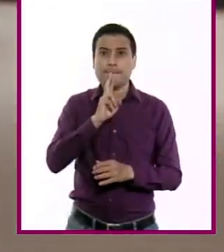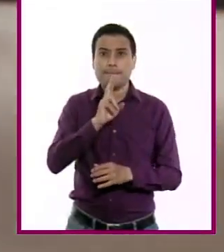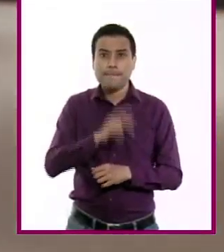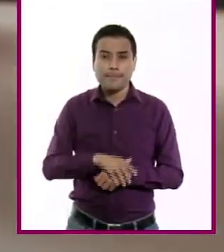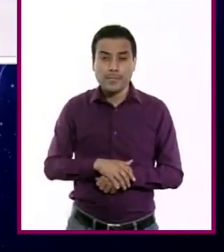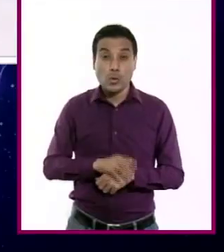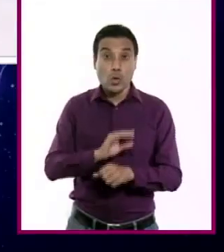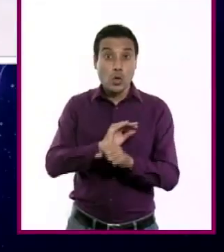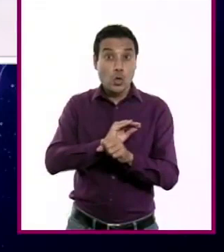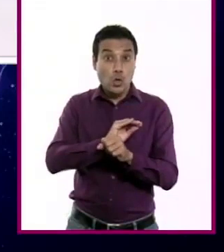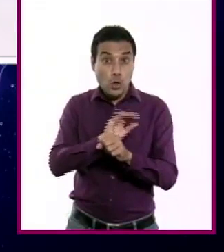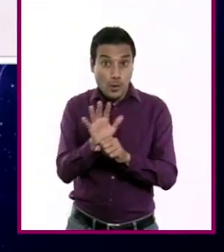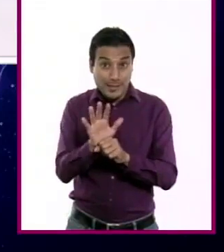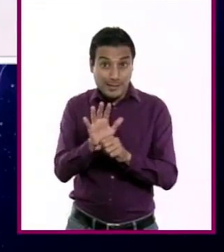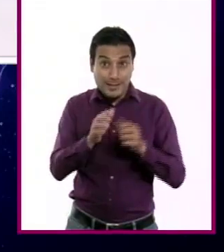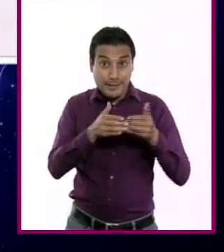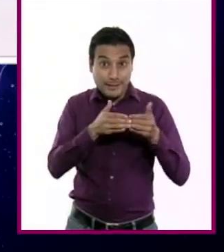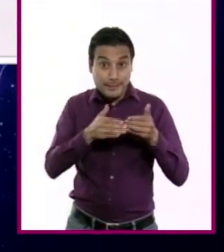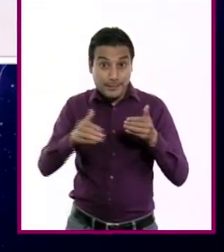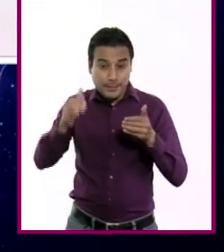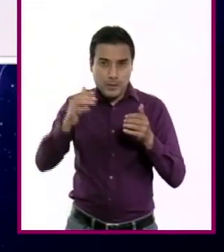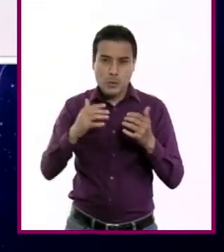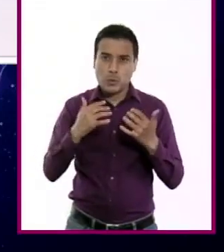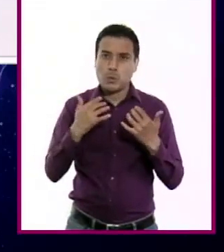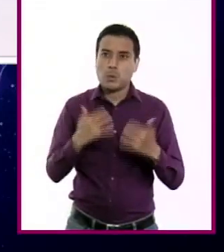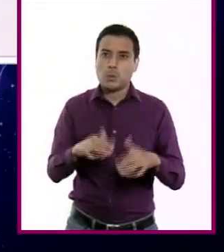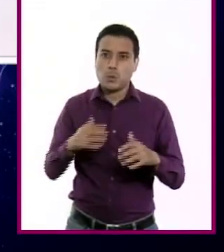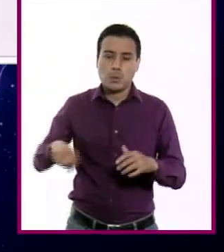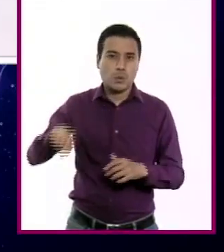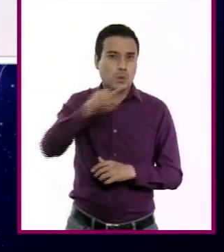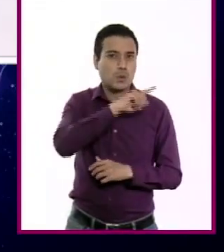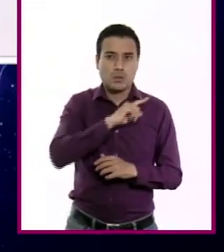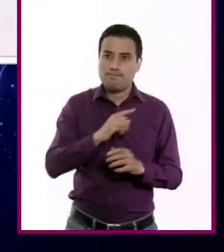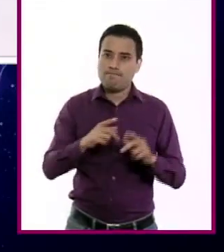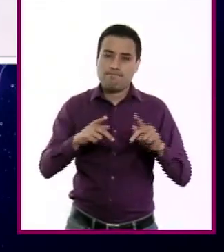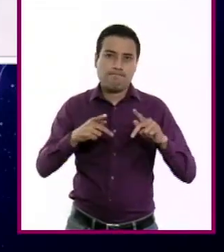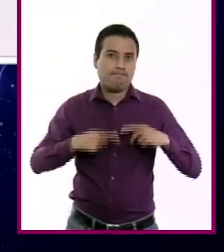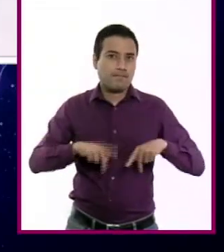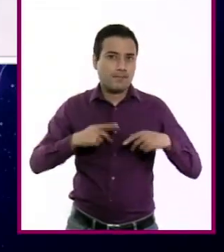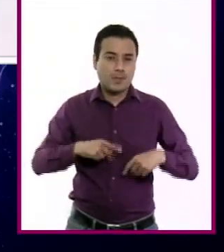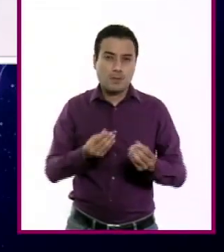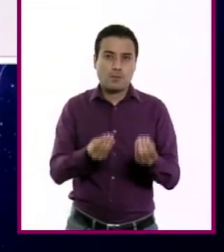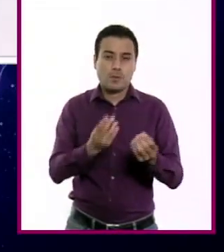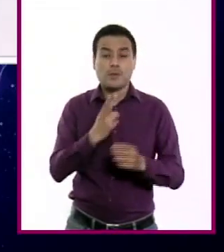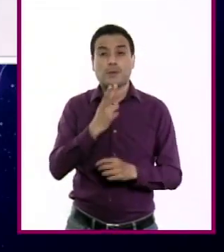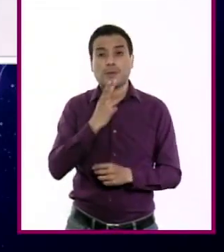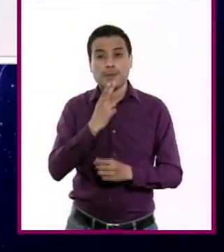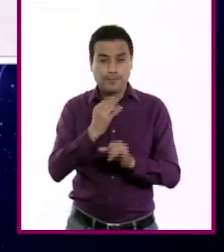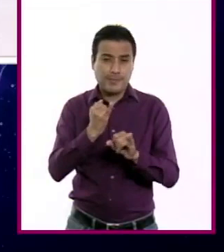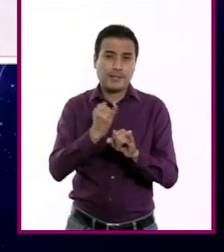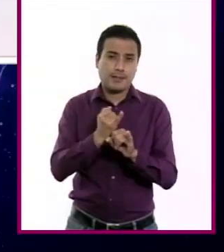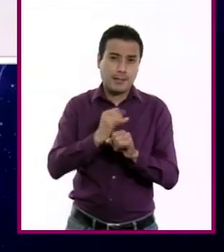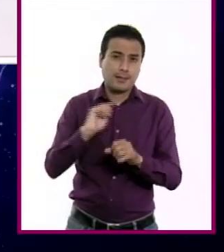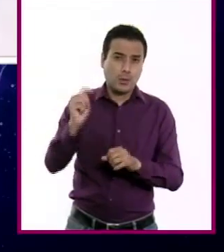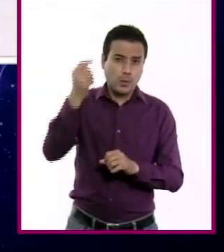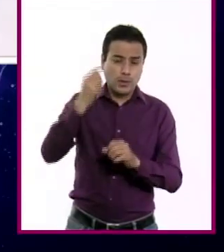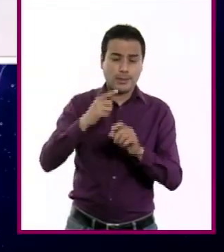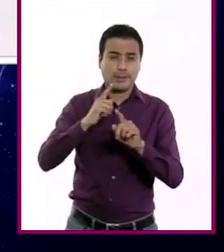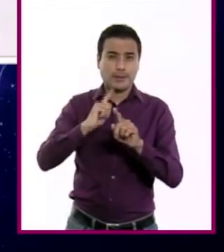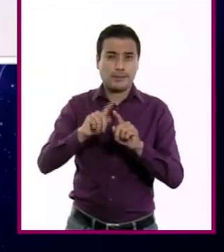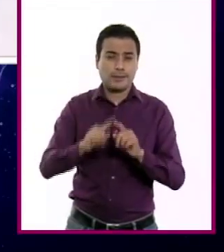de COVID-19 nos hizo mudarnos drásticamente y casi por completo a la vida digital. Esto nos